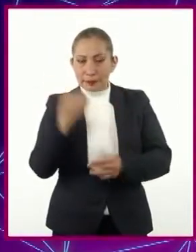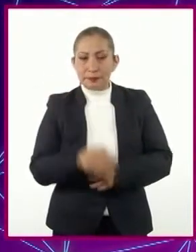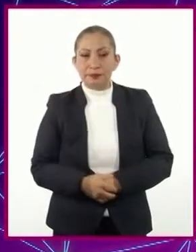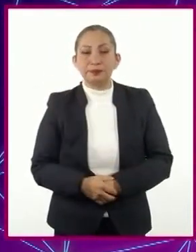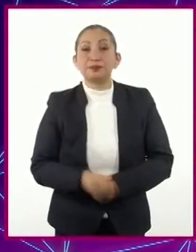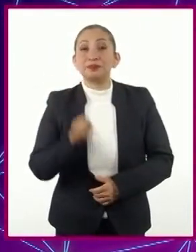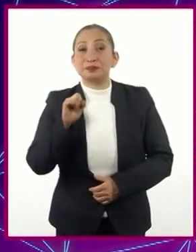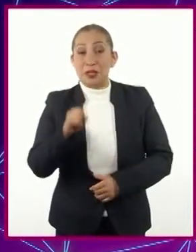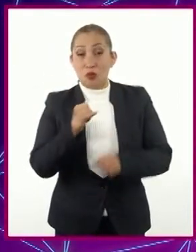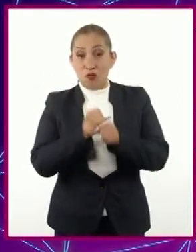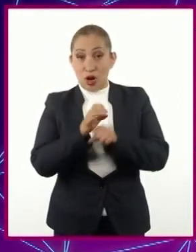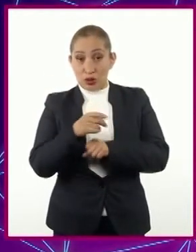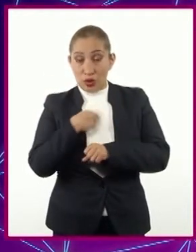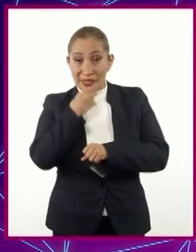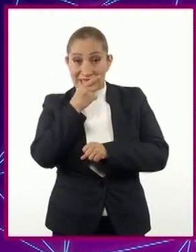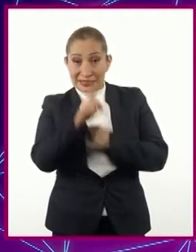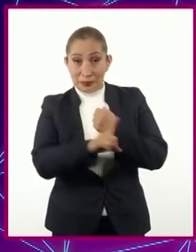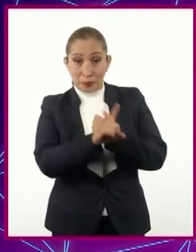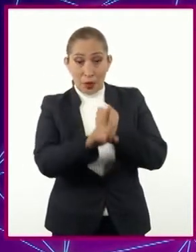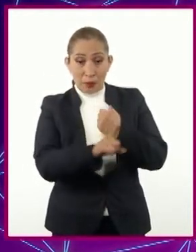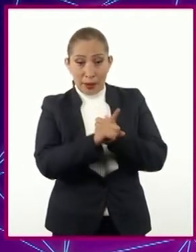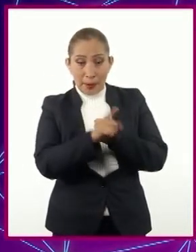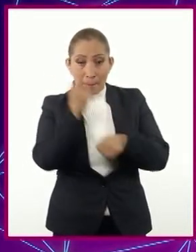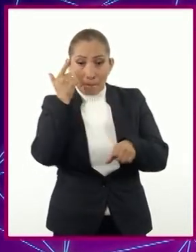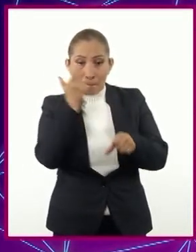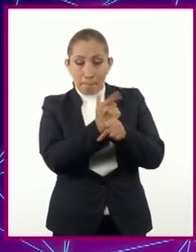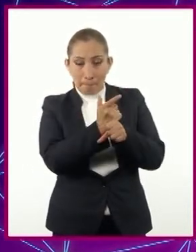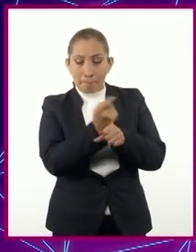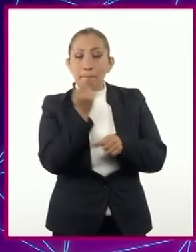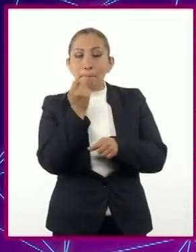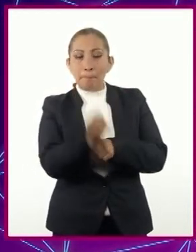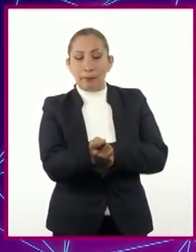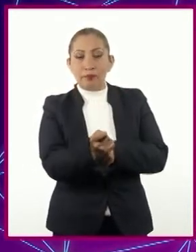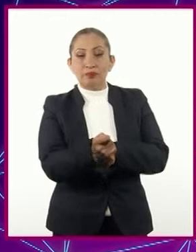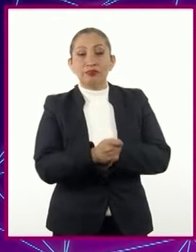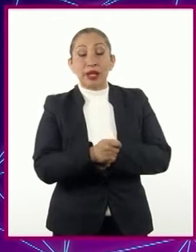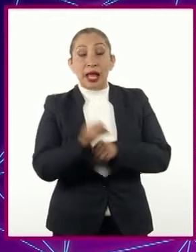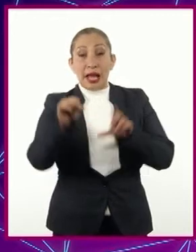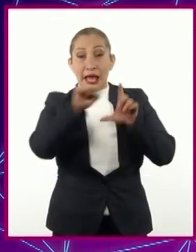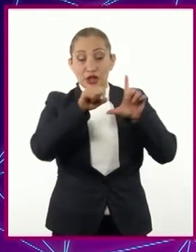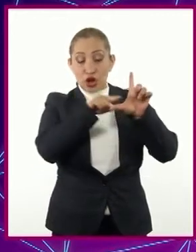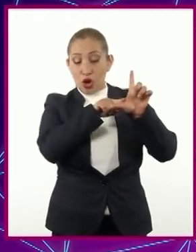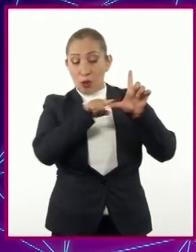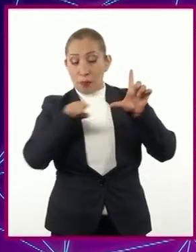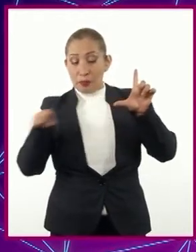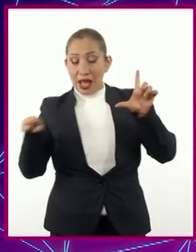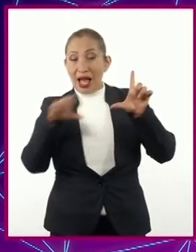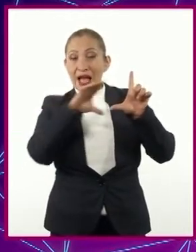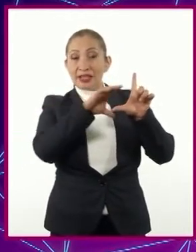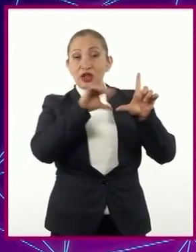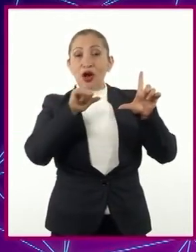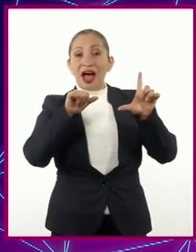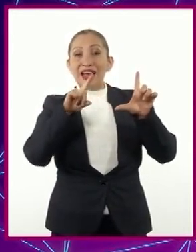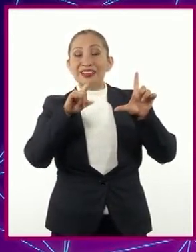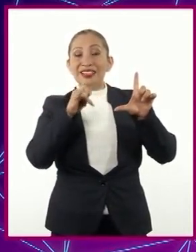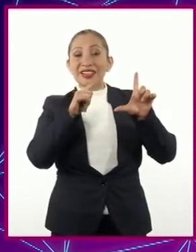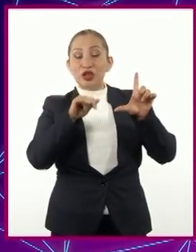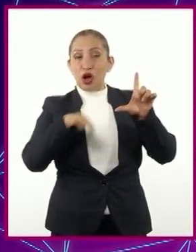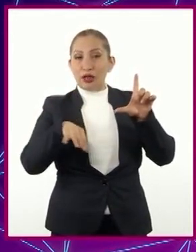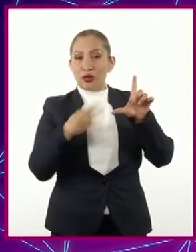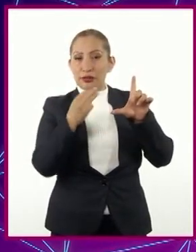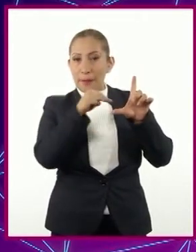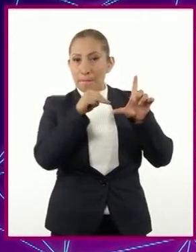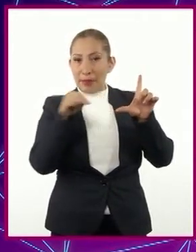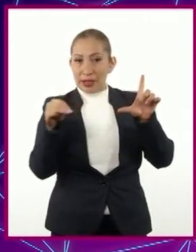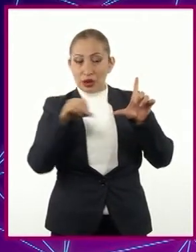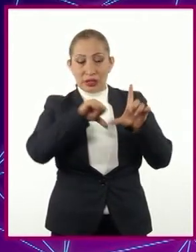partir de los datos que proporciona el problema, se identifica que la sombra es el cateto adyacente igual a 14 metros